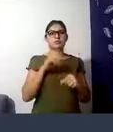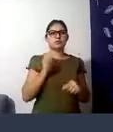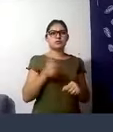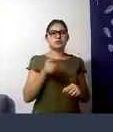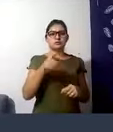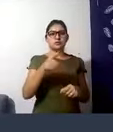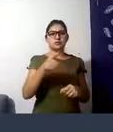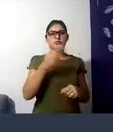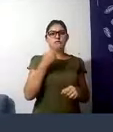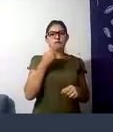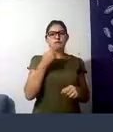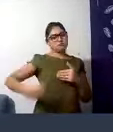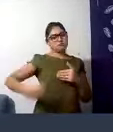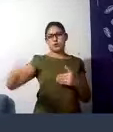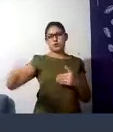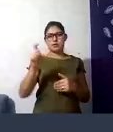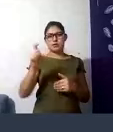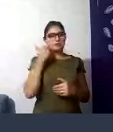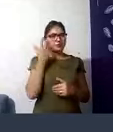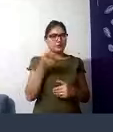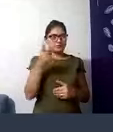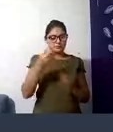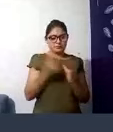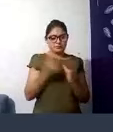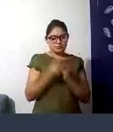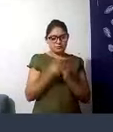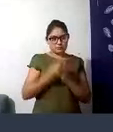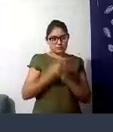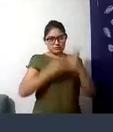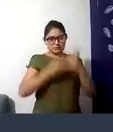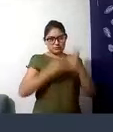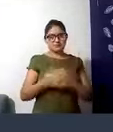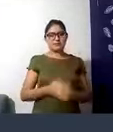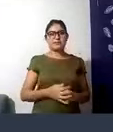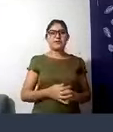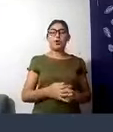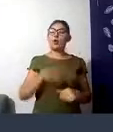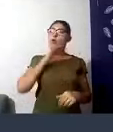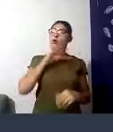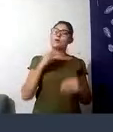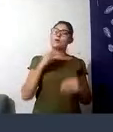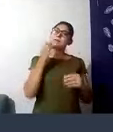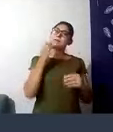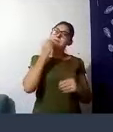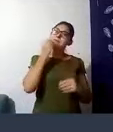para la plataforma Mamás Millennial. Padrísimo,